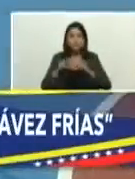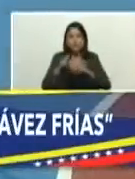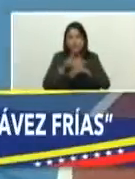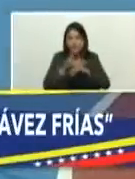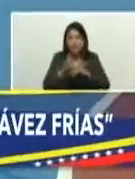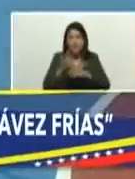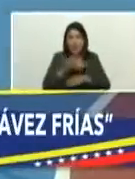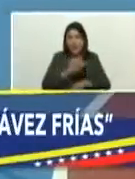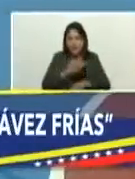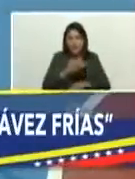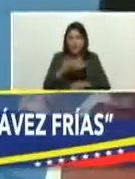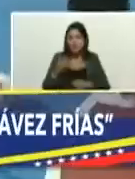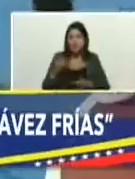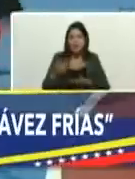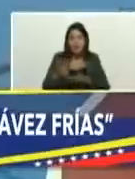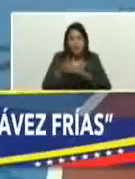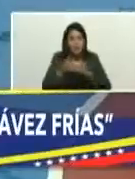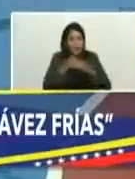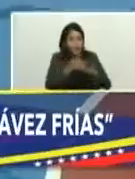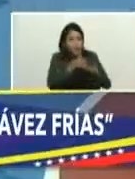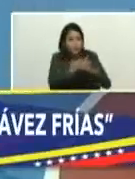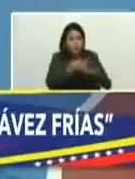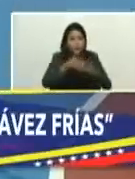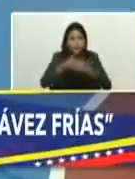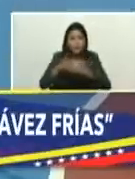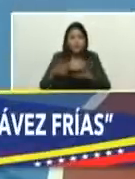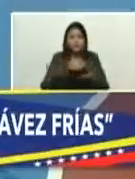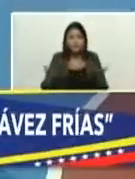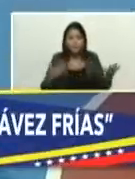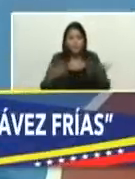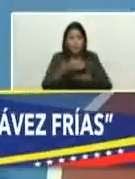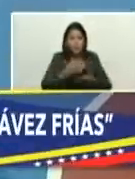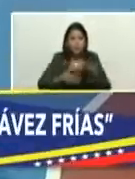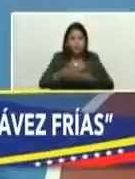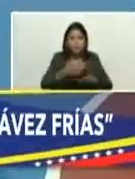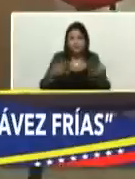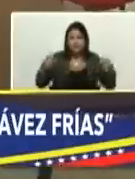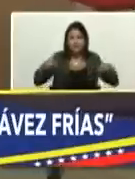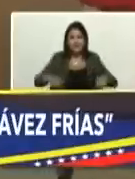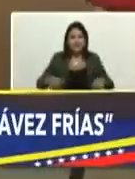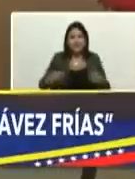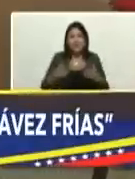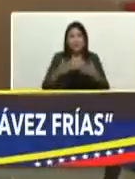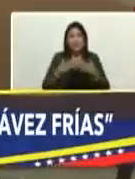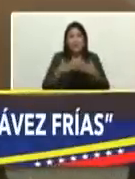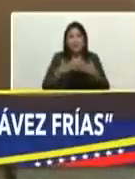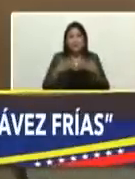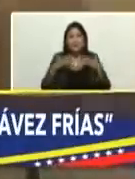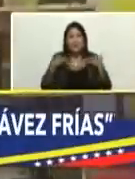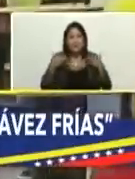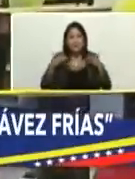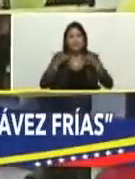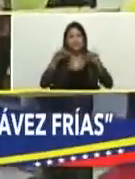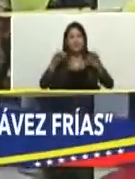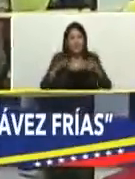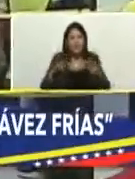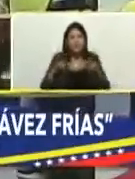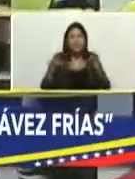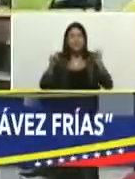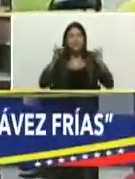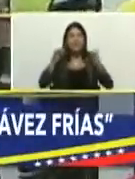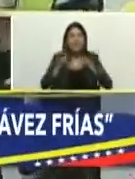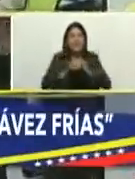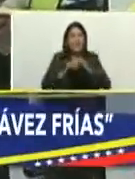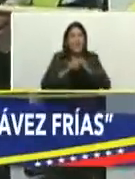alcaldía, hoy efectivamente hay una fiesta aquí en Guásimo. Y bueno, los invito aquí, a ustedes,